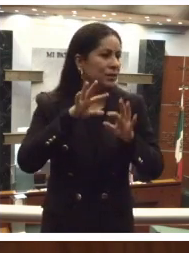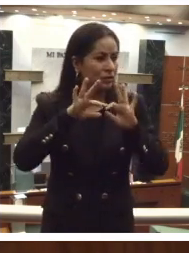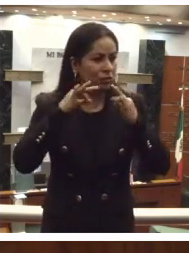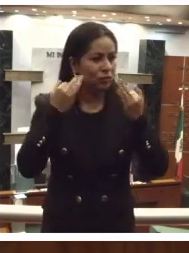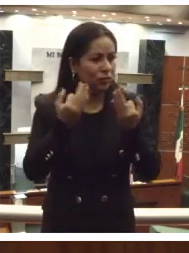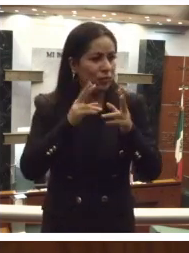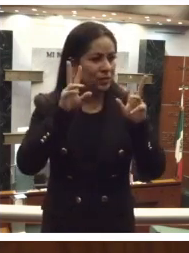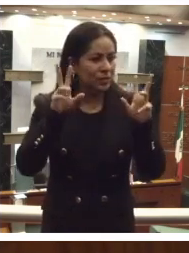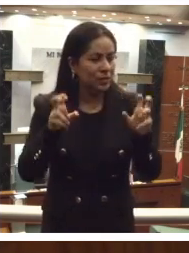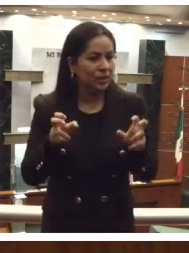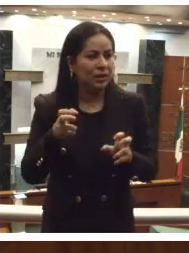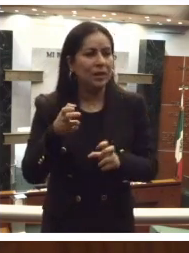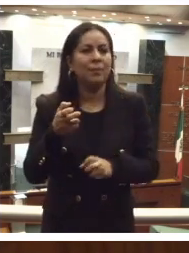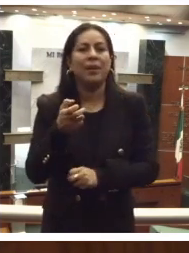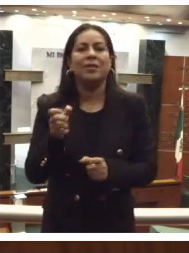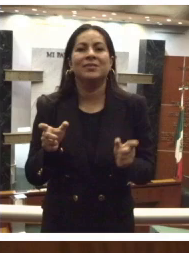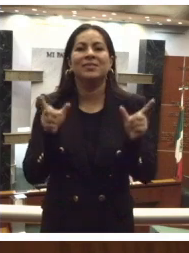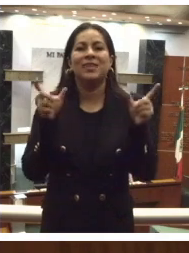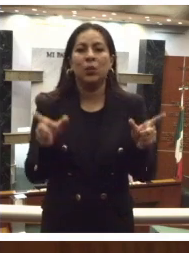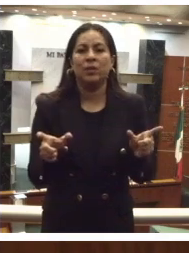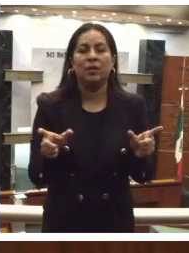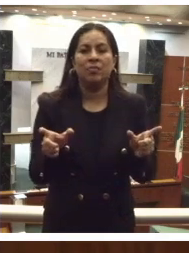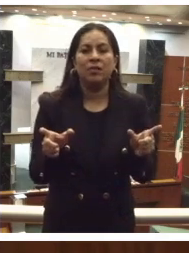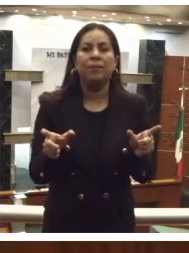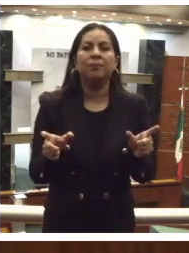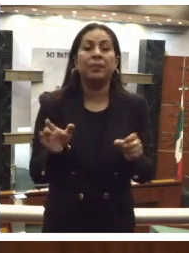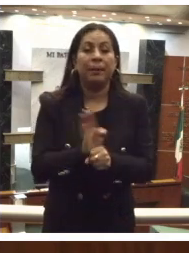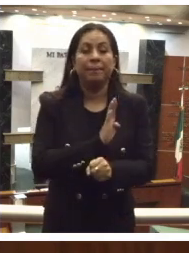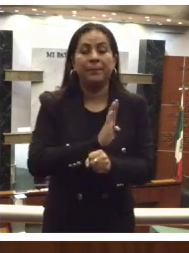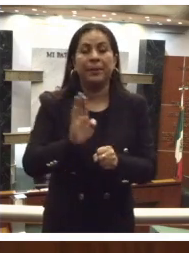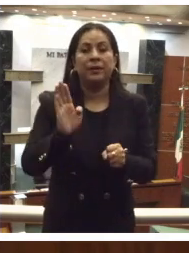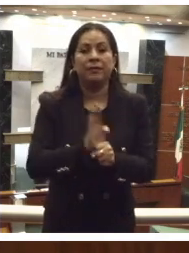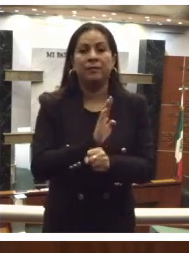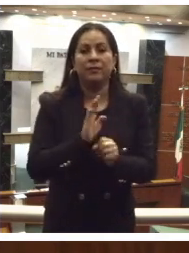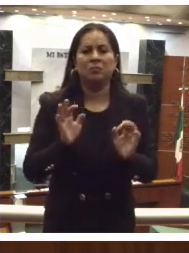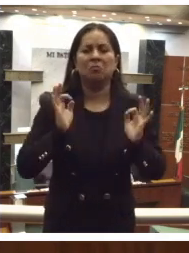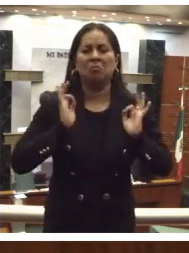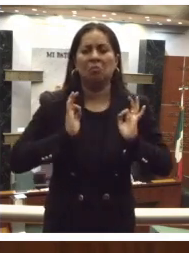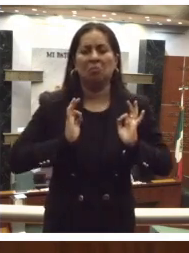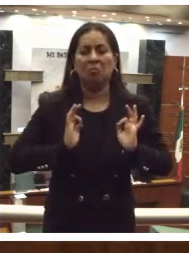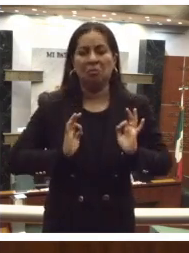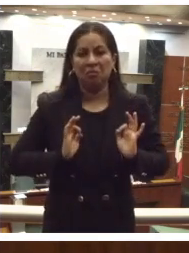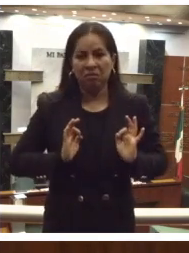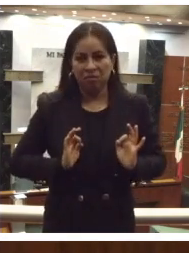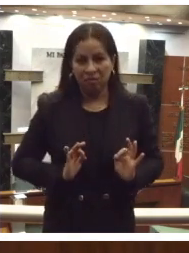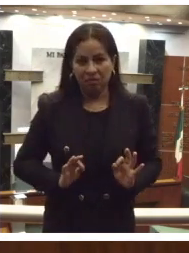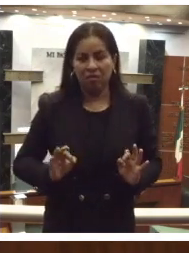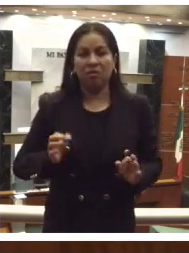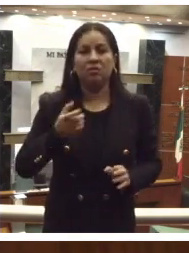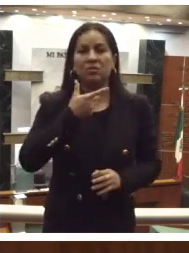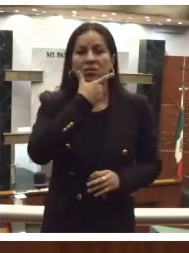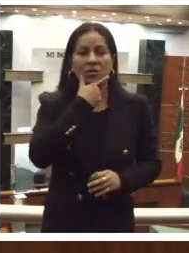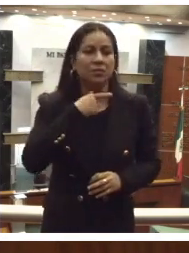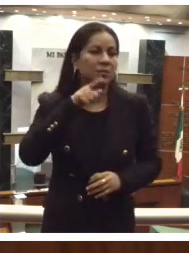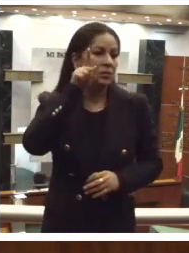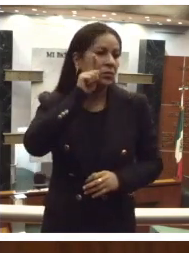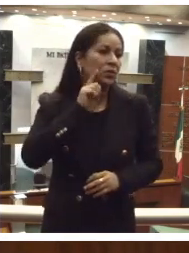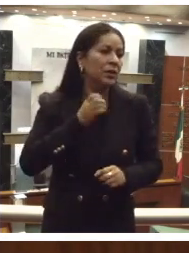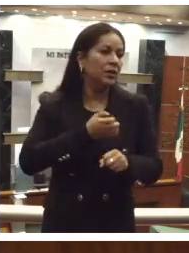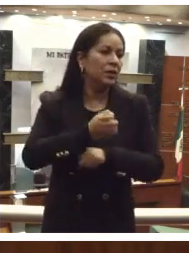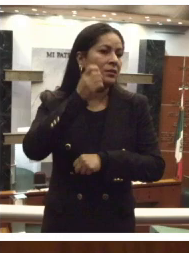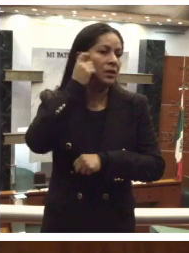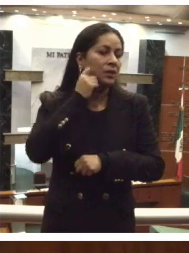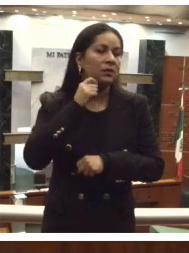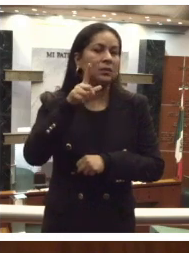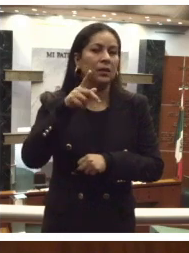estrategias en materia de seguridad pública, en beneficio de la tranquilidad de los y las guerrerenses, de las